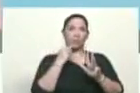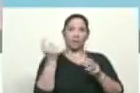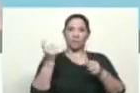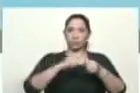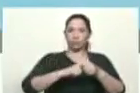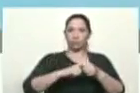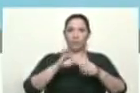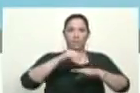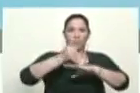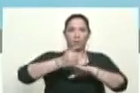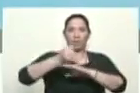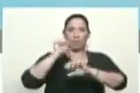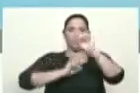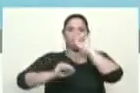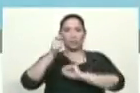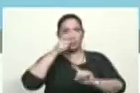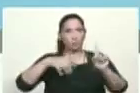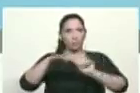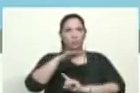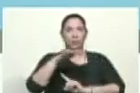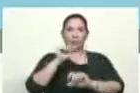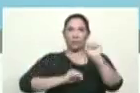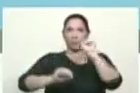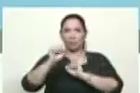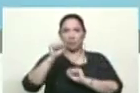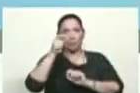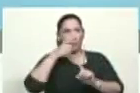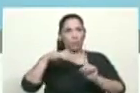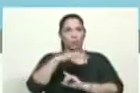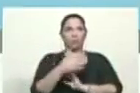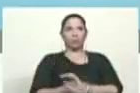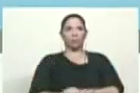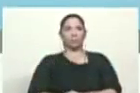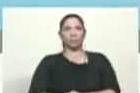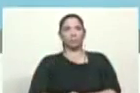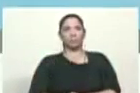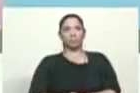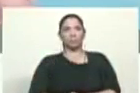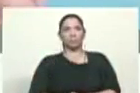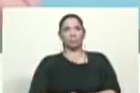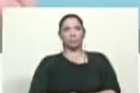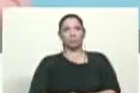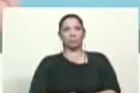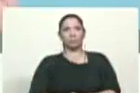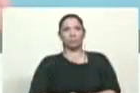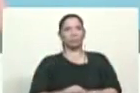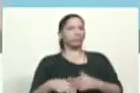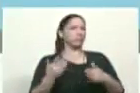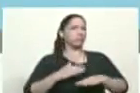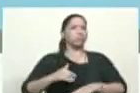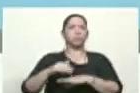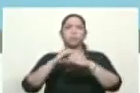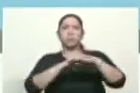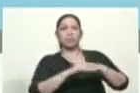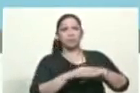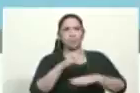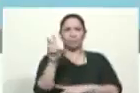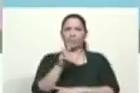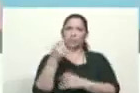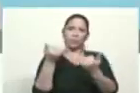Fiscalía, a la Defensoría del Pueblo y a la Defensa Pública. Bueno, desde... ¿qué es lo que está ocurriendo en Venezuela